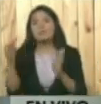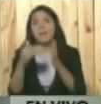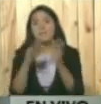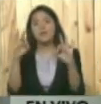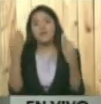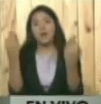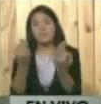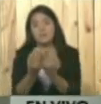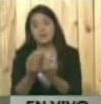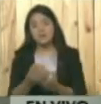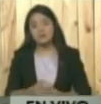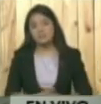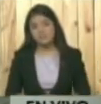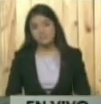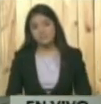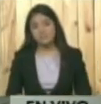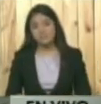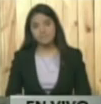familias